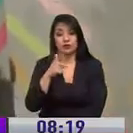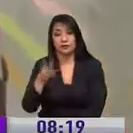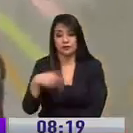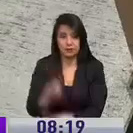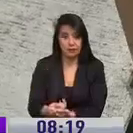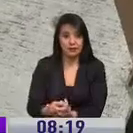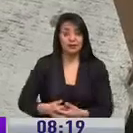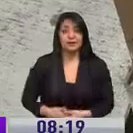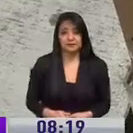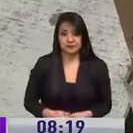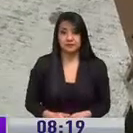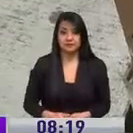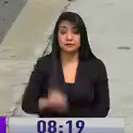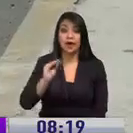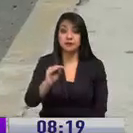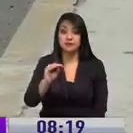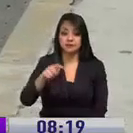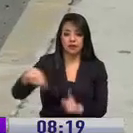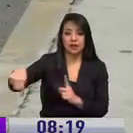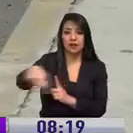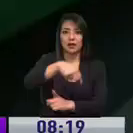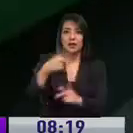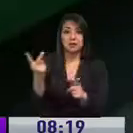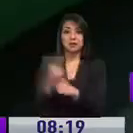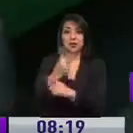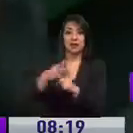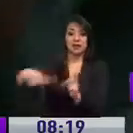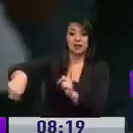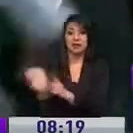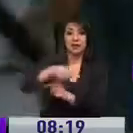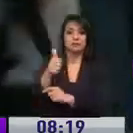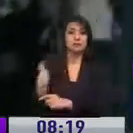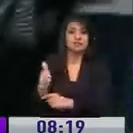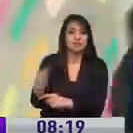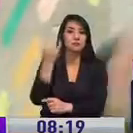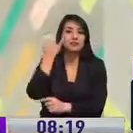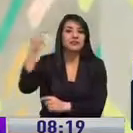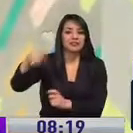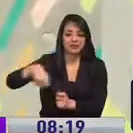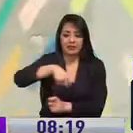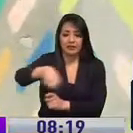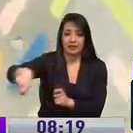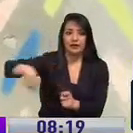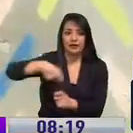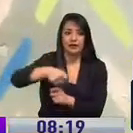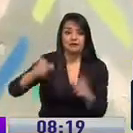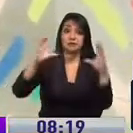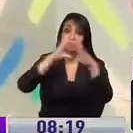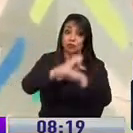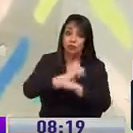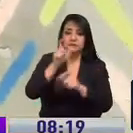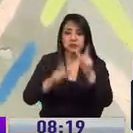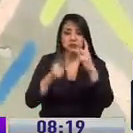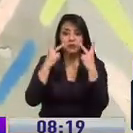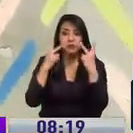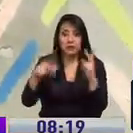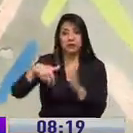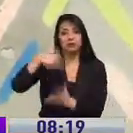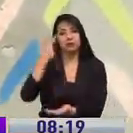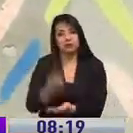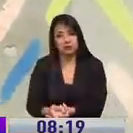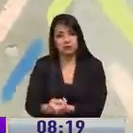caído. Los avisos de peligro están puestos por los mismos moradores del sector. Noche puede pasar un accidente, las personas que no pueden ver también